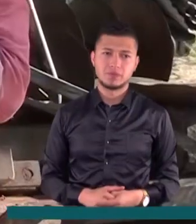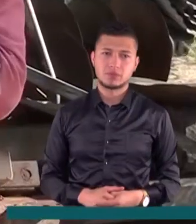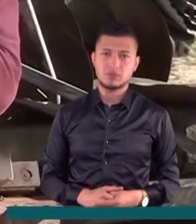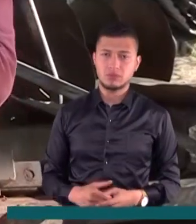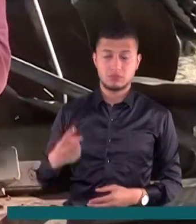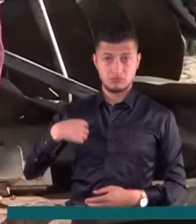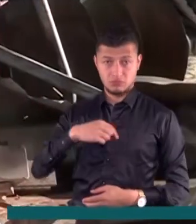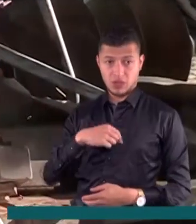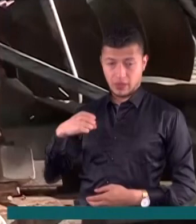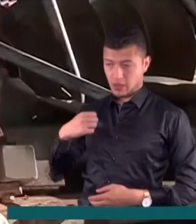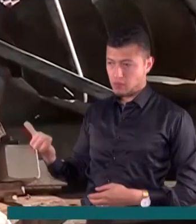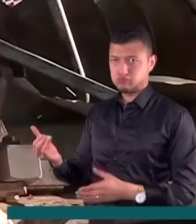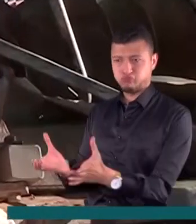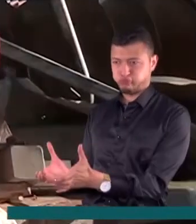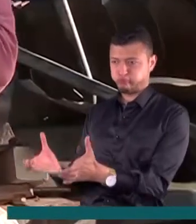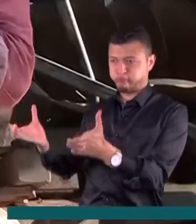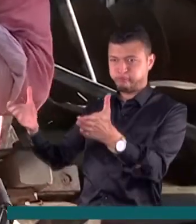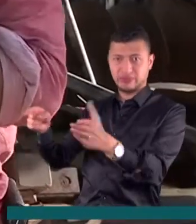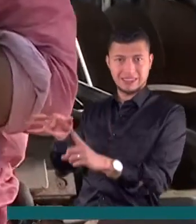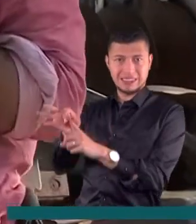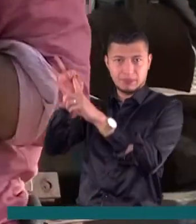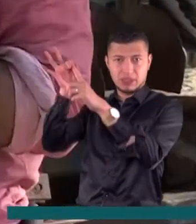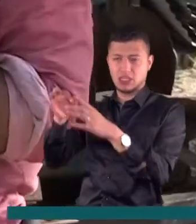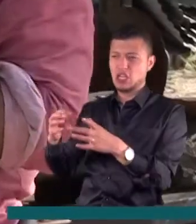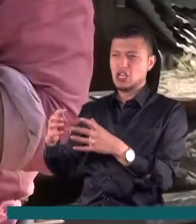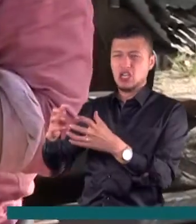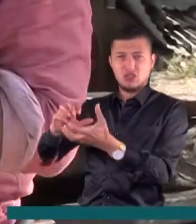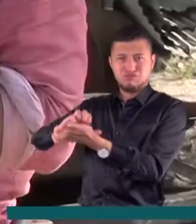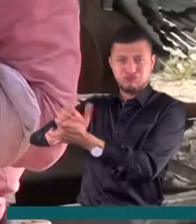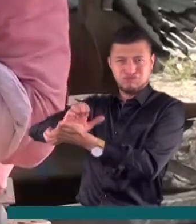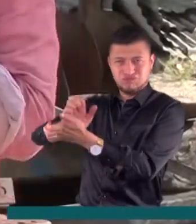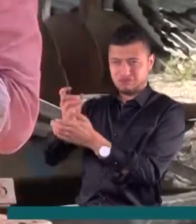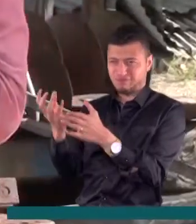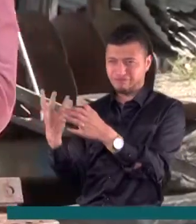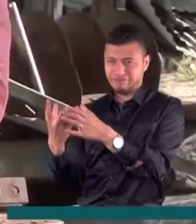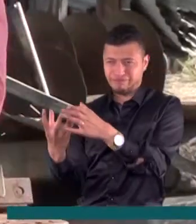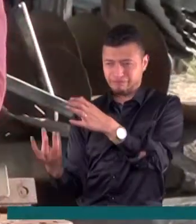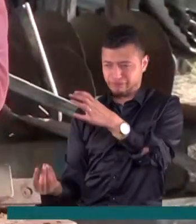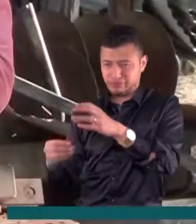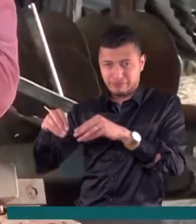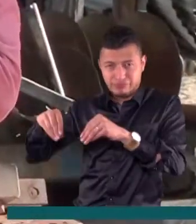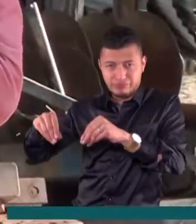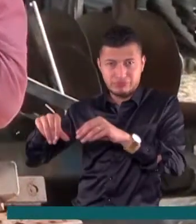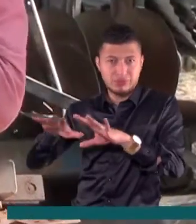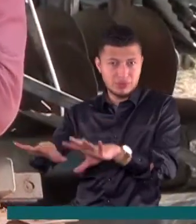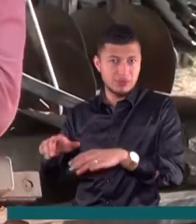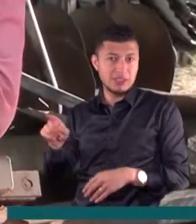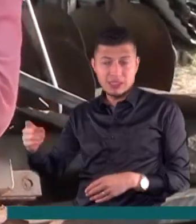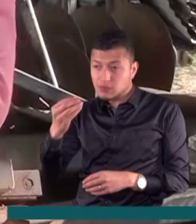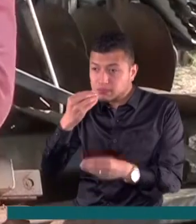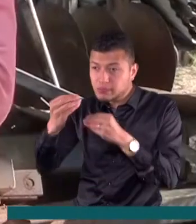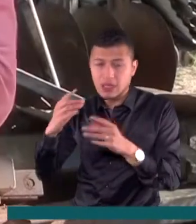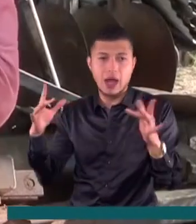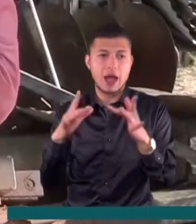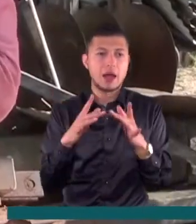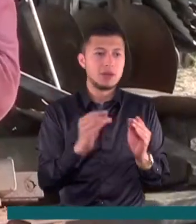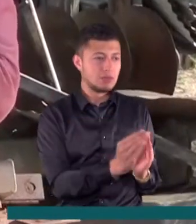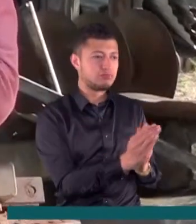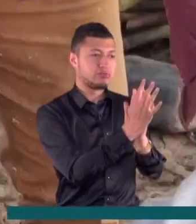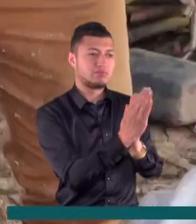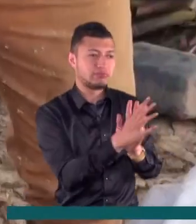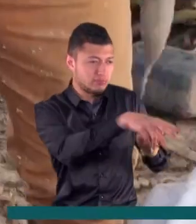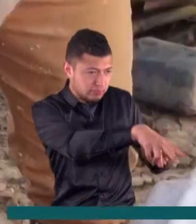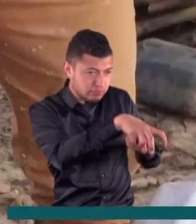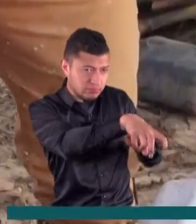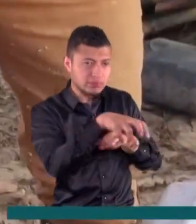máquina especial para triturar, picar y pulverizar el alimento. El alimento es del pancoger que tenemos en la